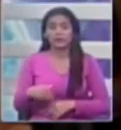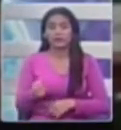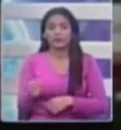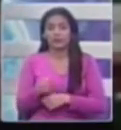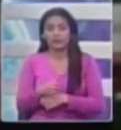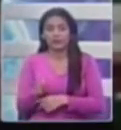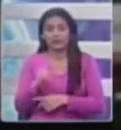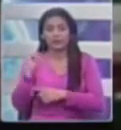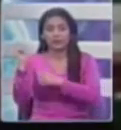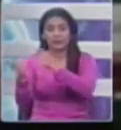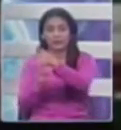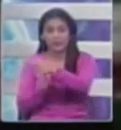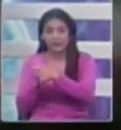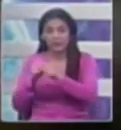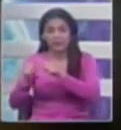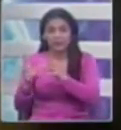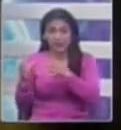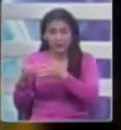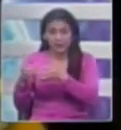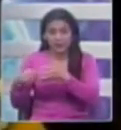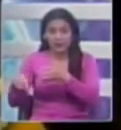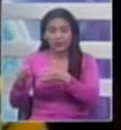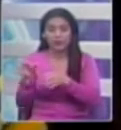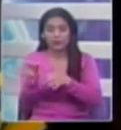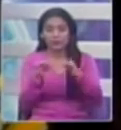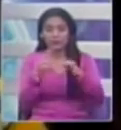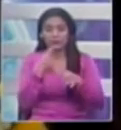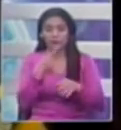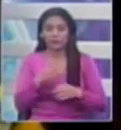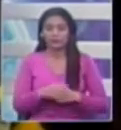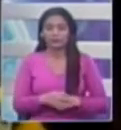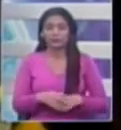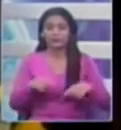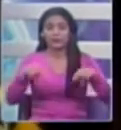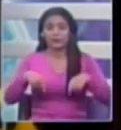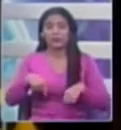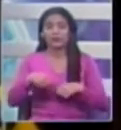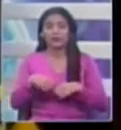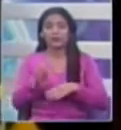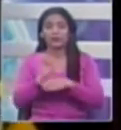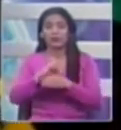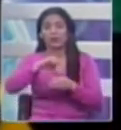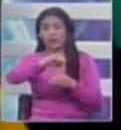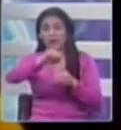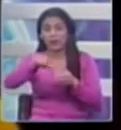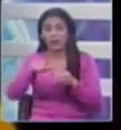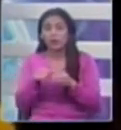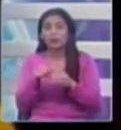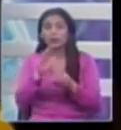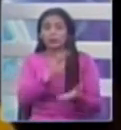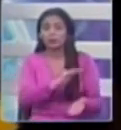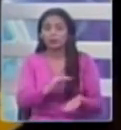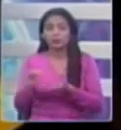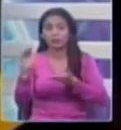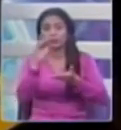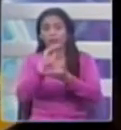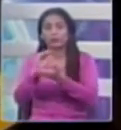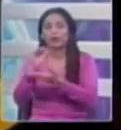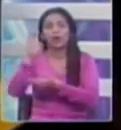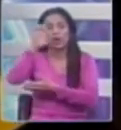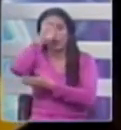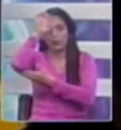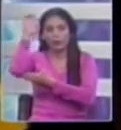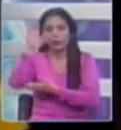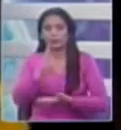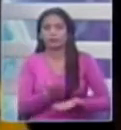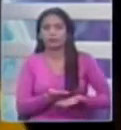a la firma de acuerdo con la Unión Europea. Las exportaciones atuneras ecuatorianas en un 58% van a Europa. Y tener ahora